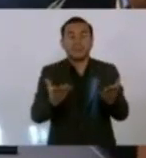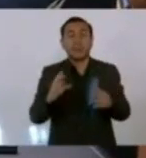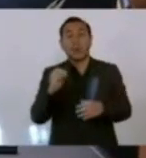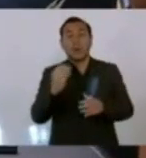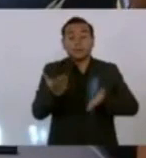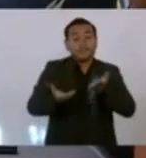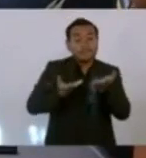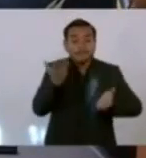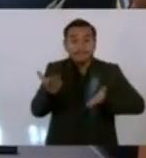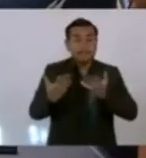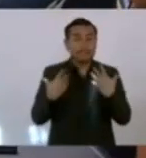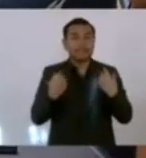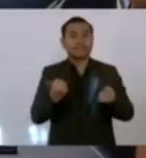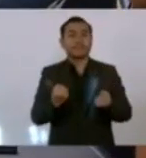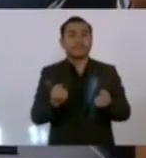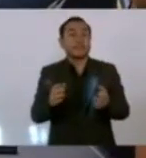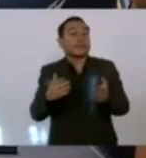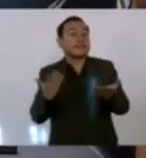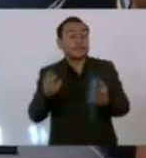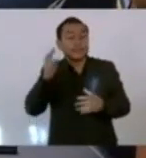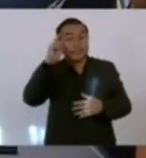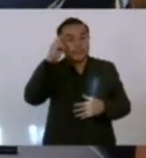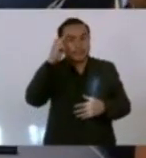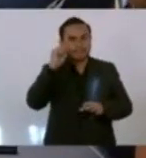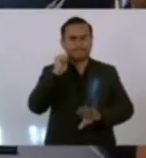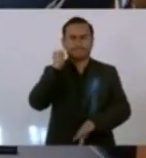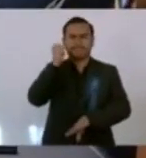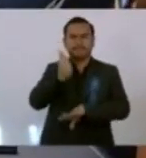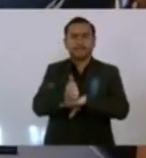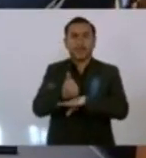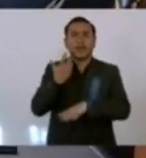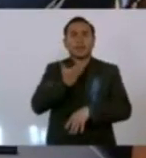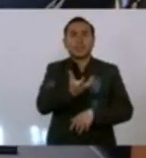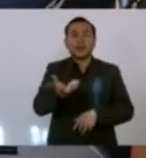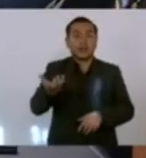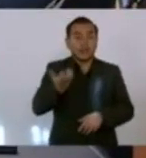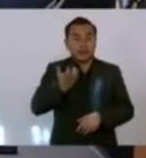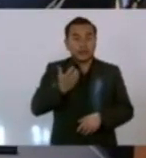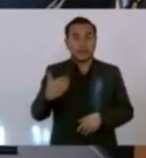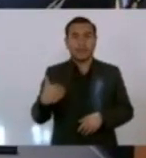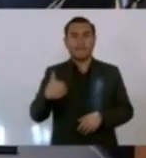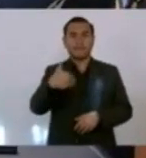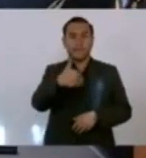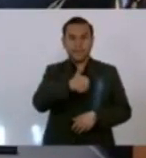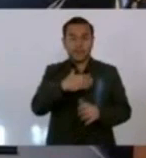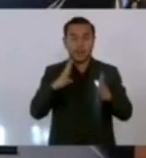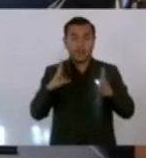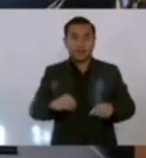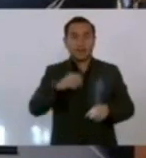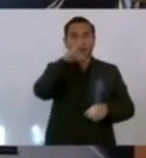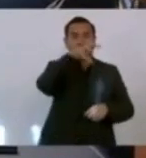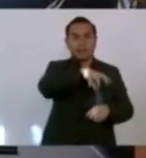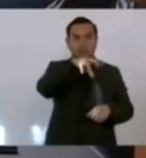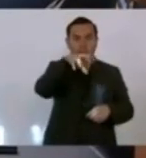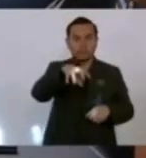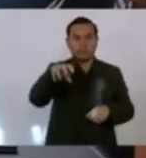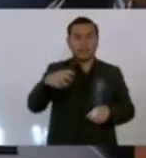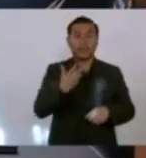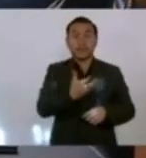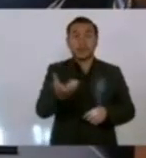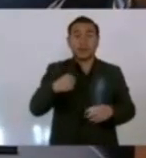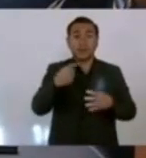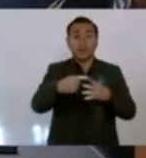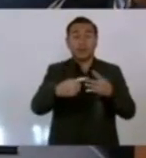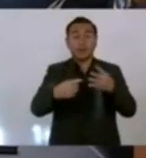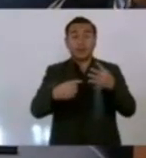atención sanitaria, pero se decreta que todas las carteras de Estado sin exclusión alguna y conforme a los considerandos de este decreto